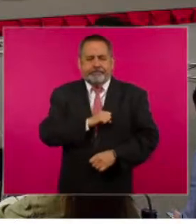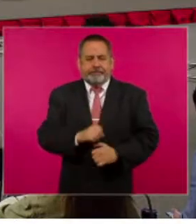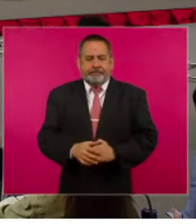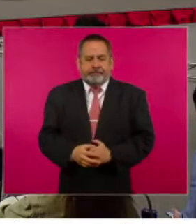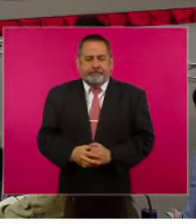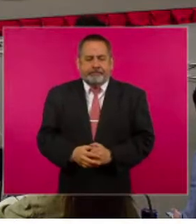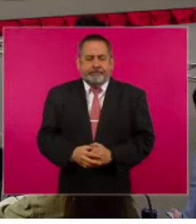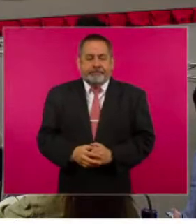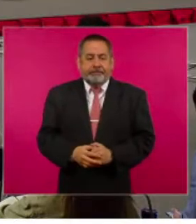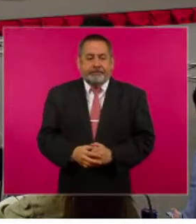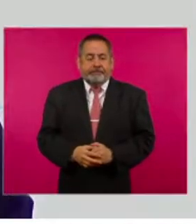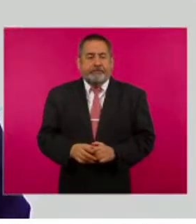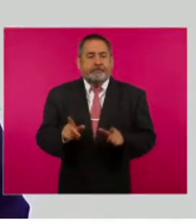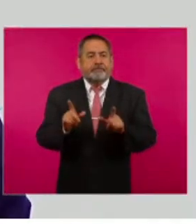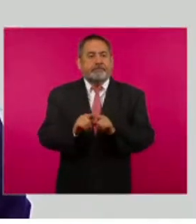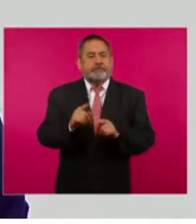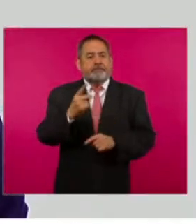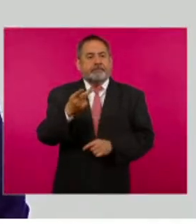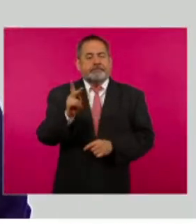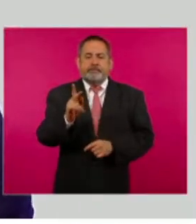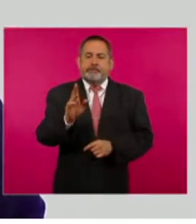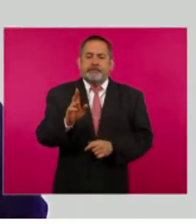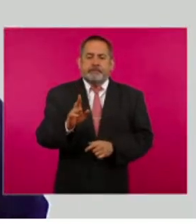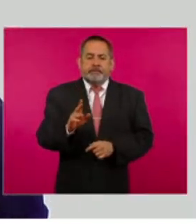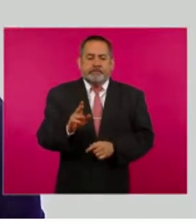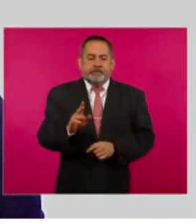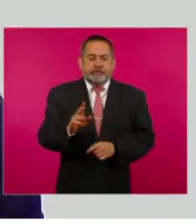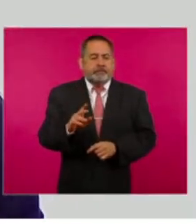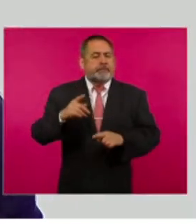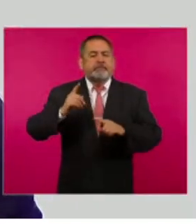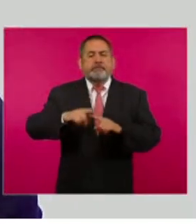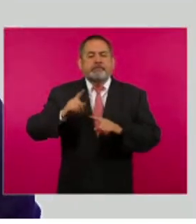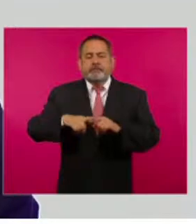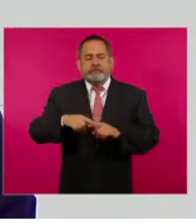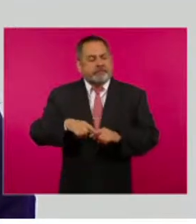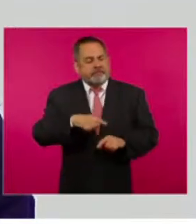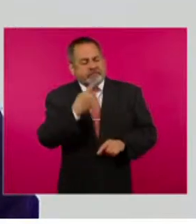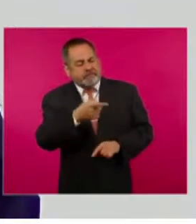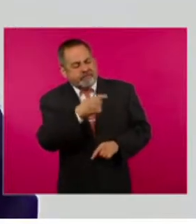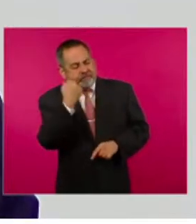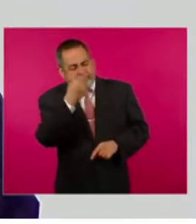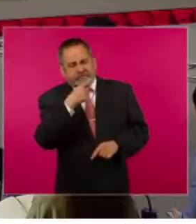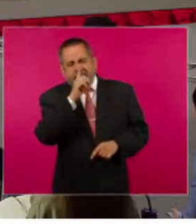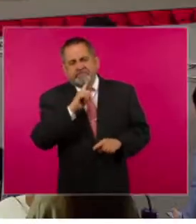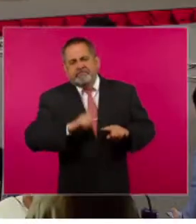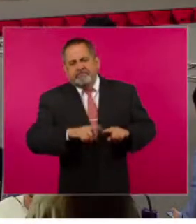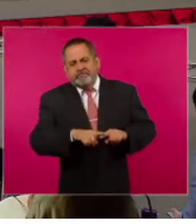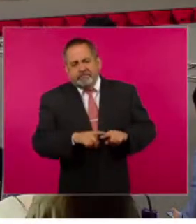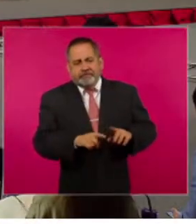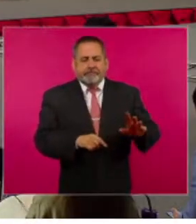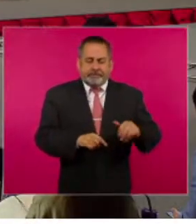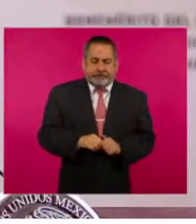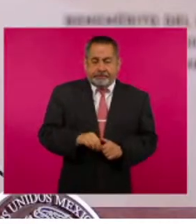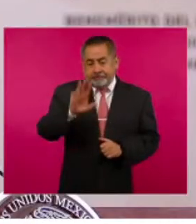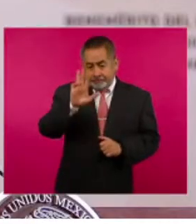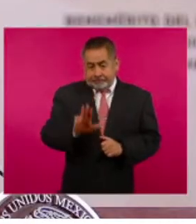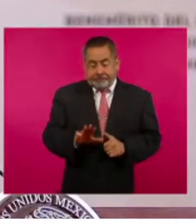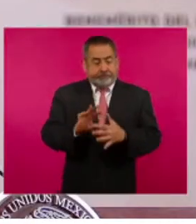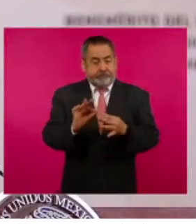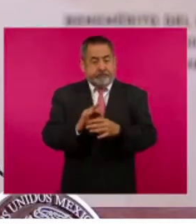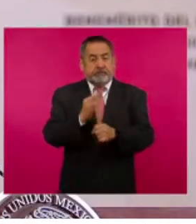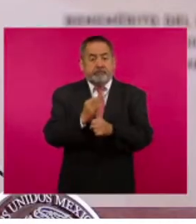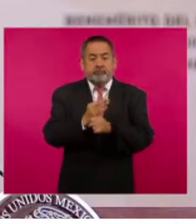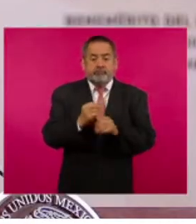esto, pero hasta aquí el quiénes quieren las mentiras de la semana, pero como cada miércoles ahora vamos